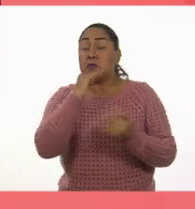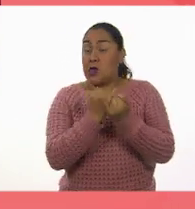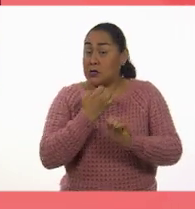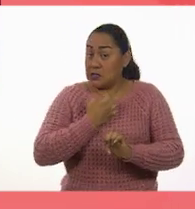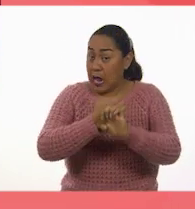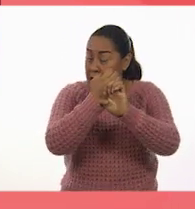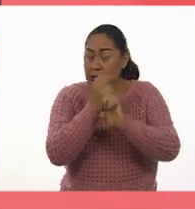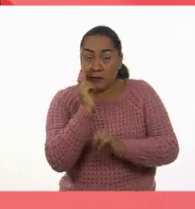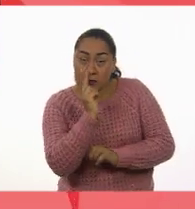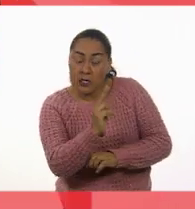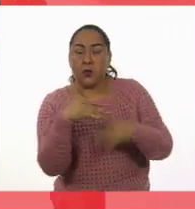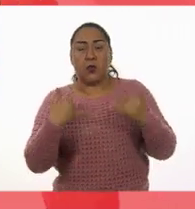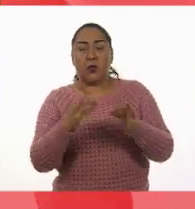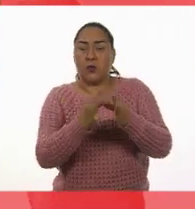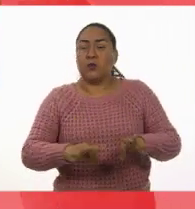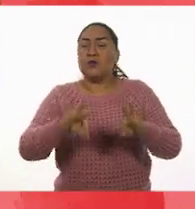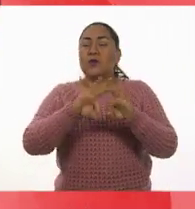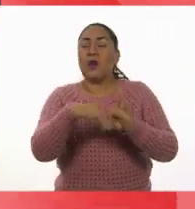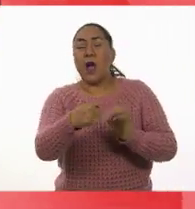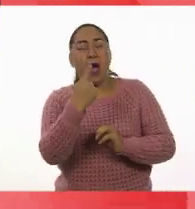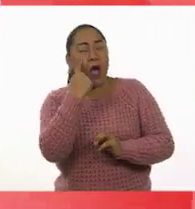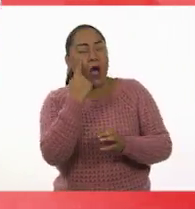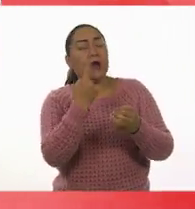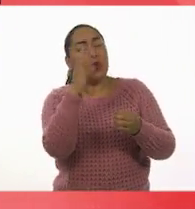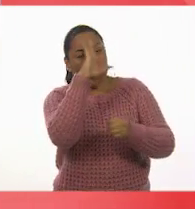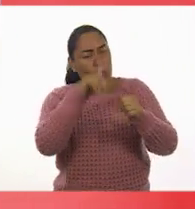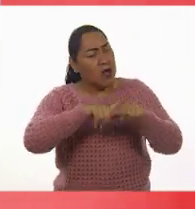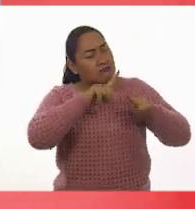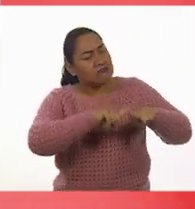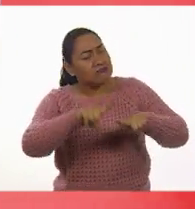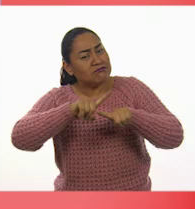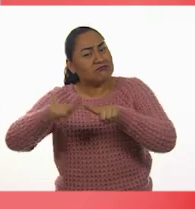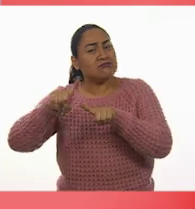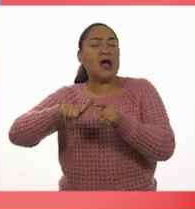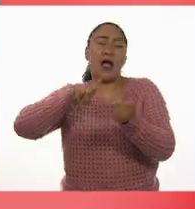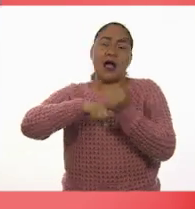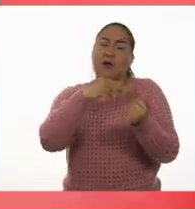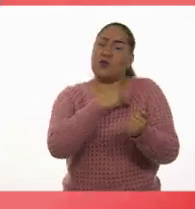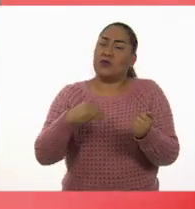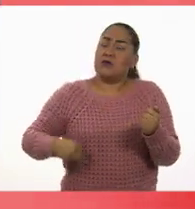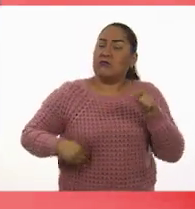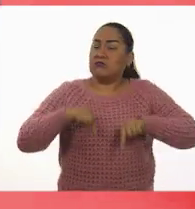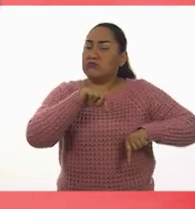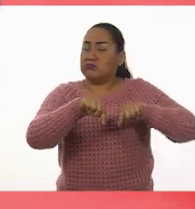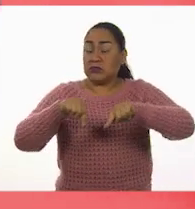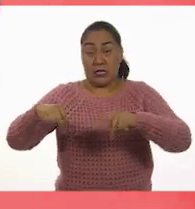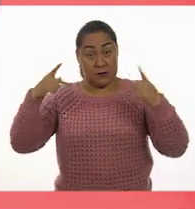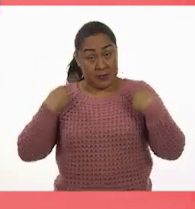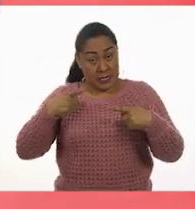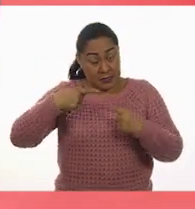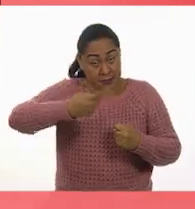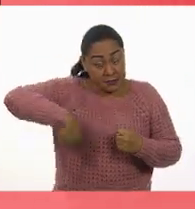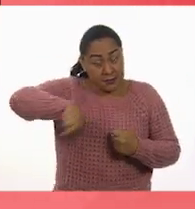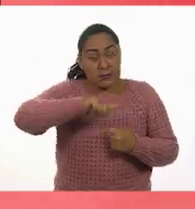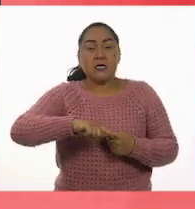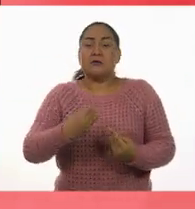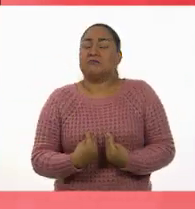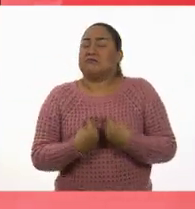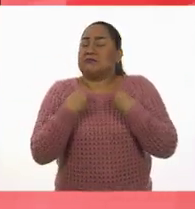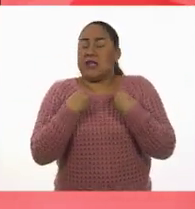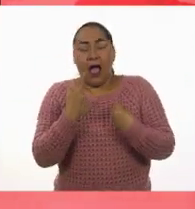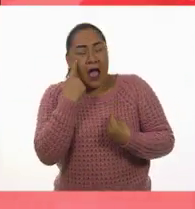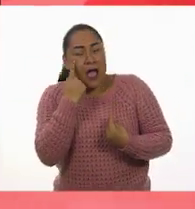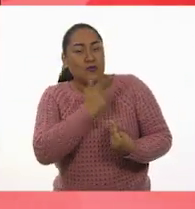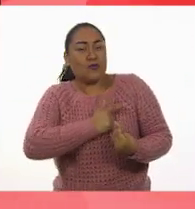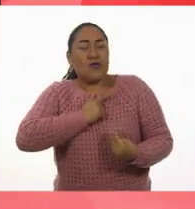se distingue por sus importantes eventos multiculturales en sus diferentes municipios. Los habitantes viven intensamente las